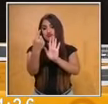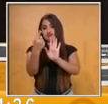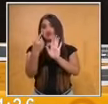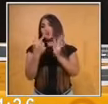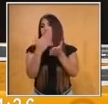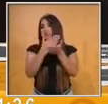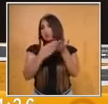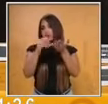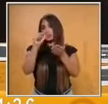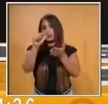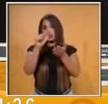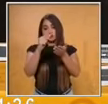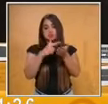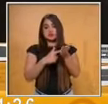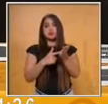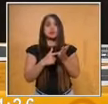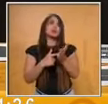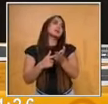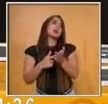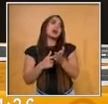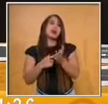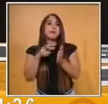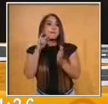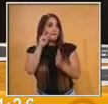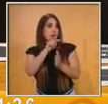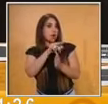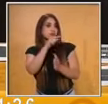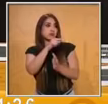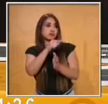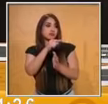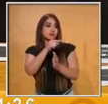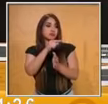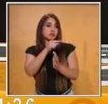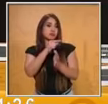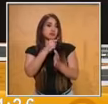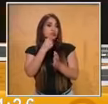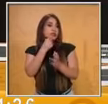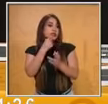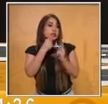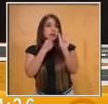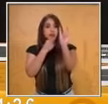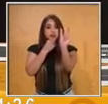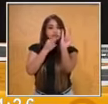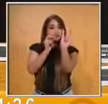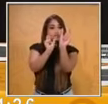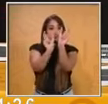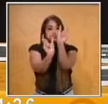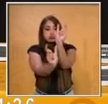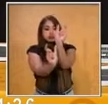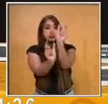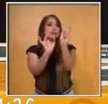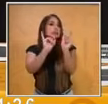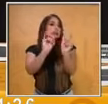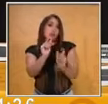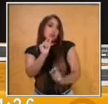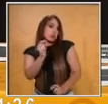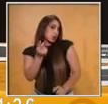fijas, observa la parte que utiliza del medio. Es muy